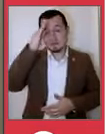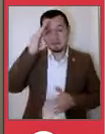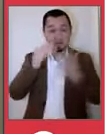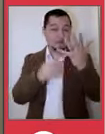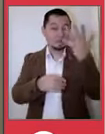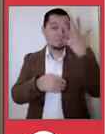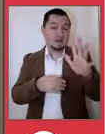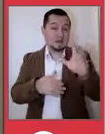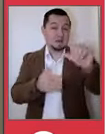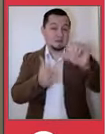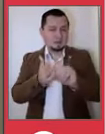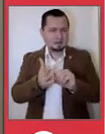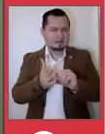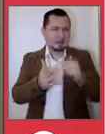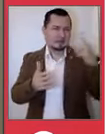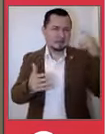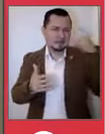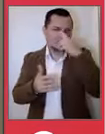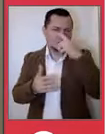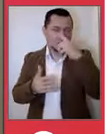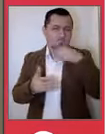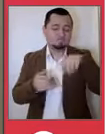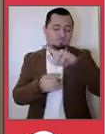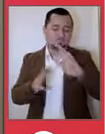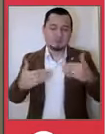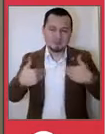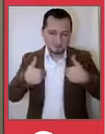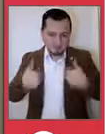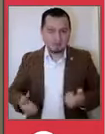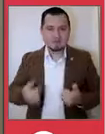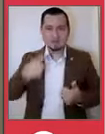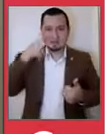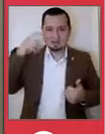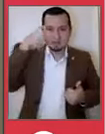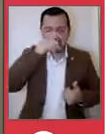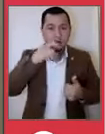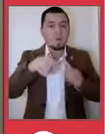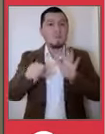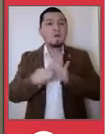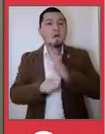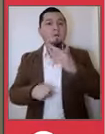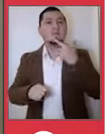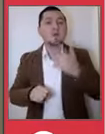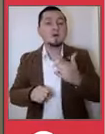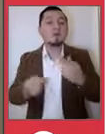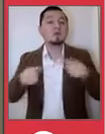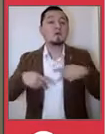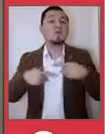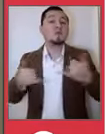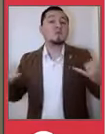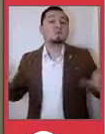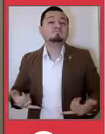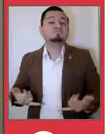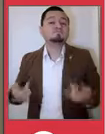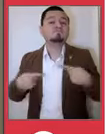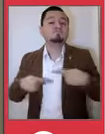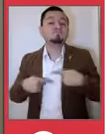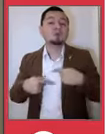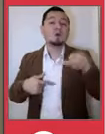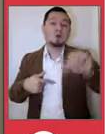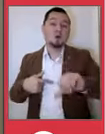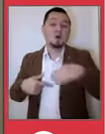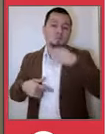meses muy difíciles y entendemos que no hay estrategia del gobierno que funcione si la gente no hace su parte hoy